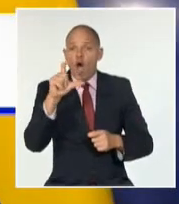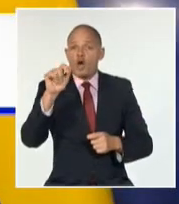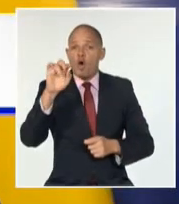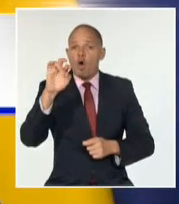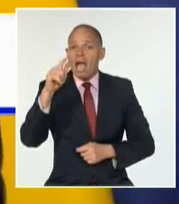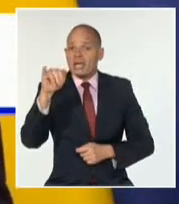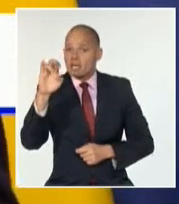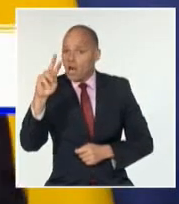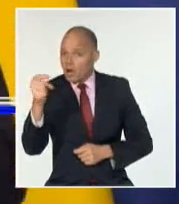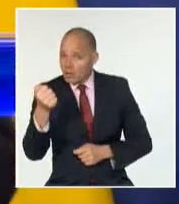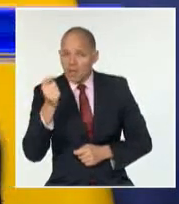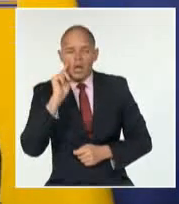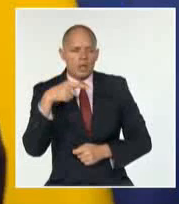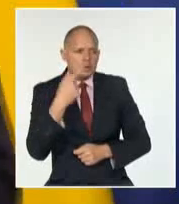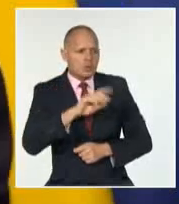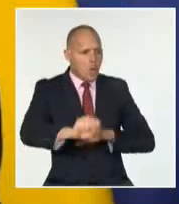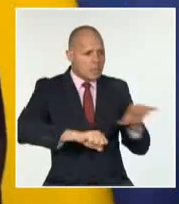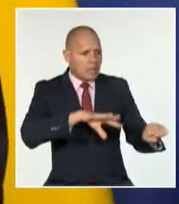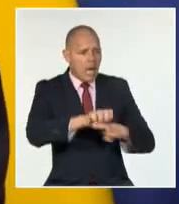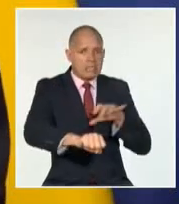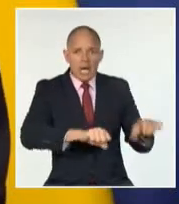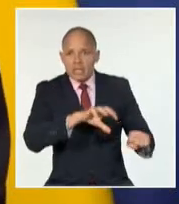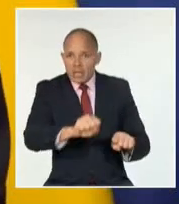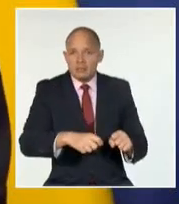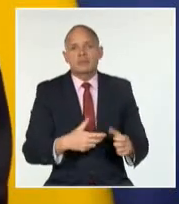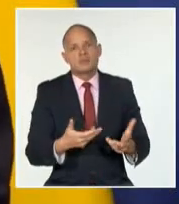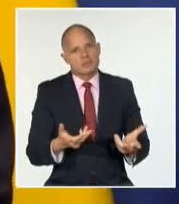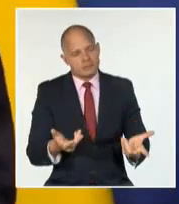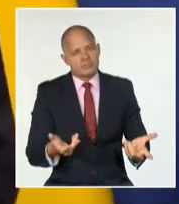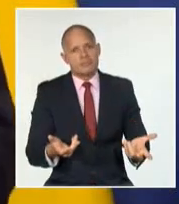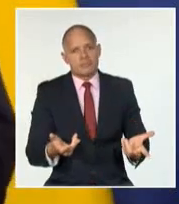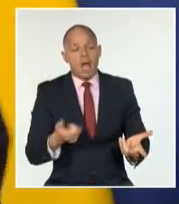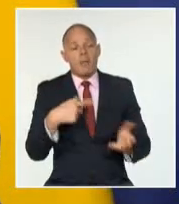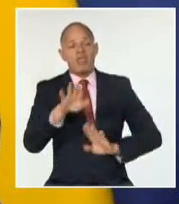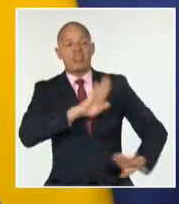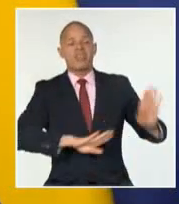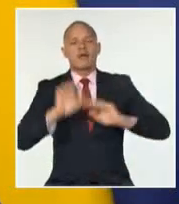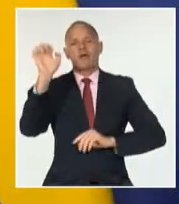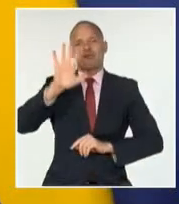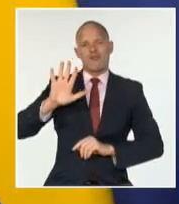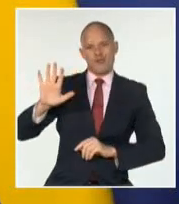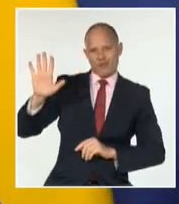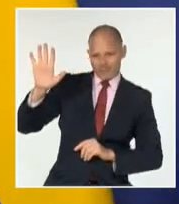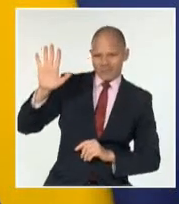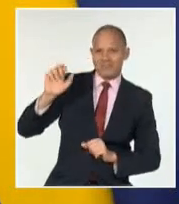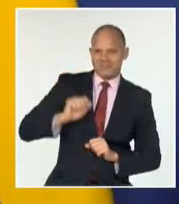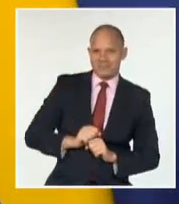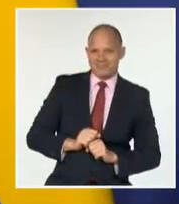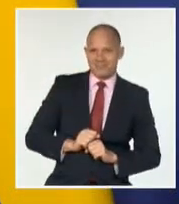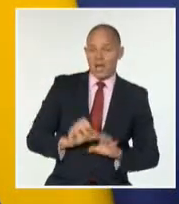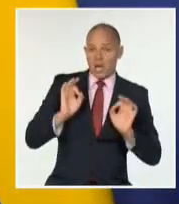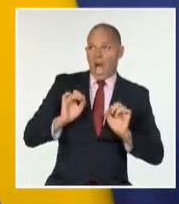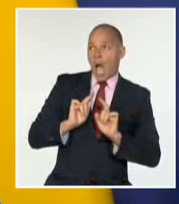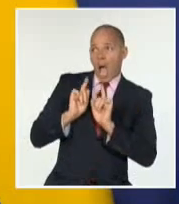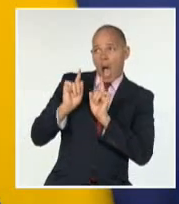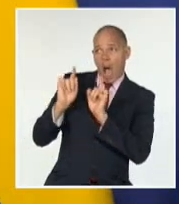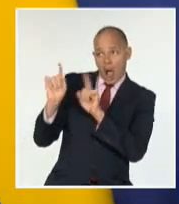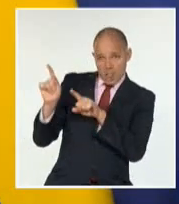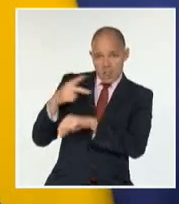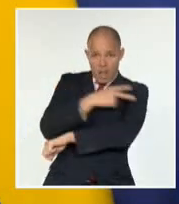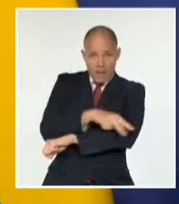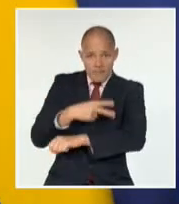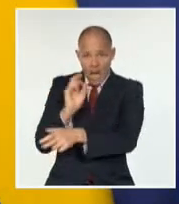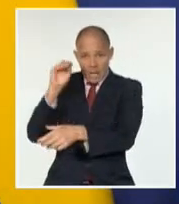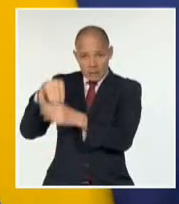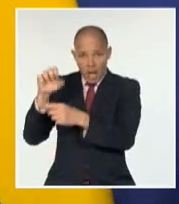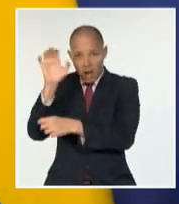pedimos que, como controlamos la oferta, se pueda en estos países, pueda la Unión